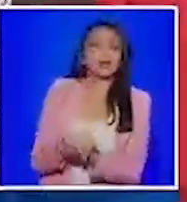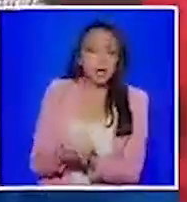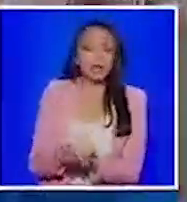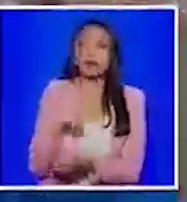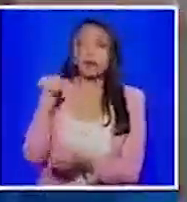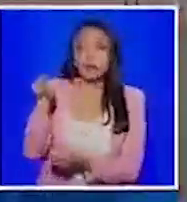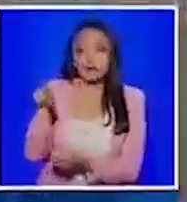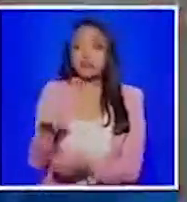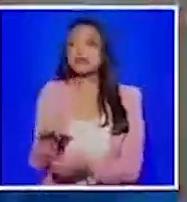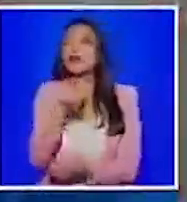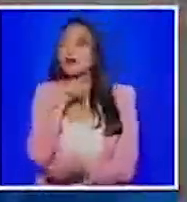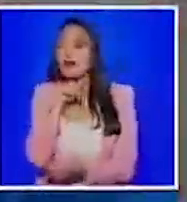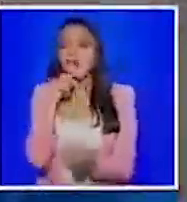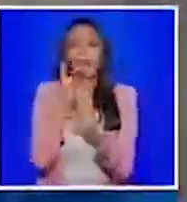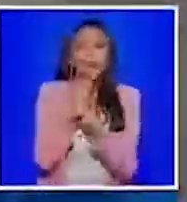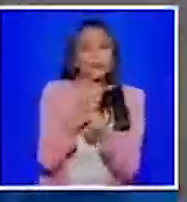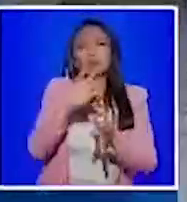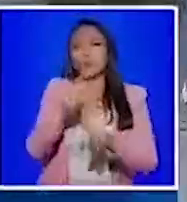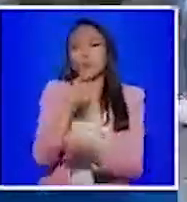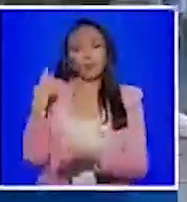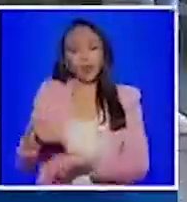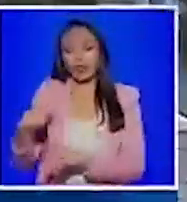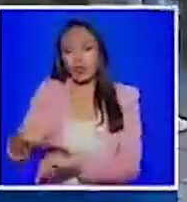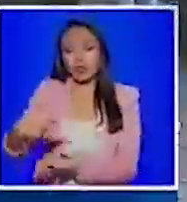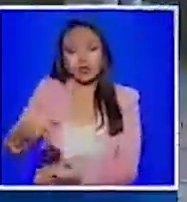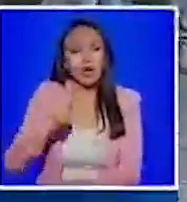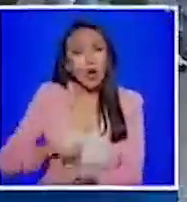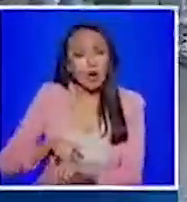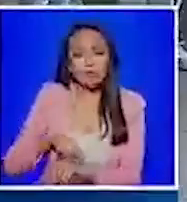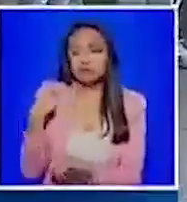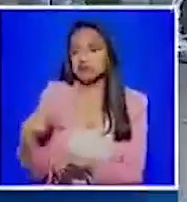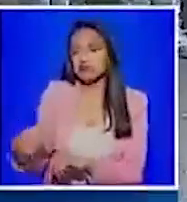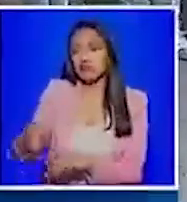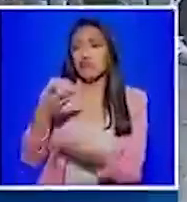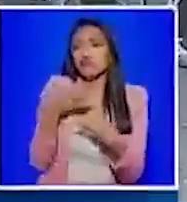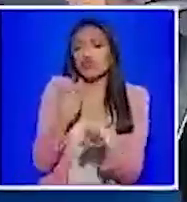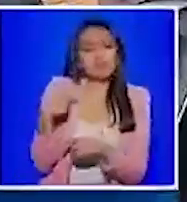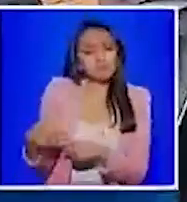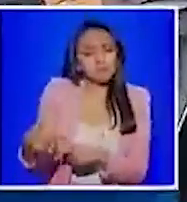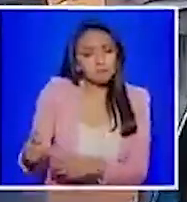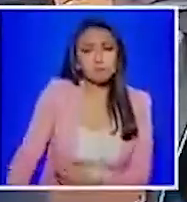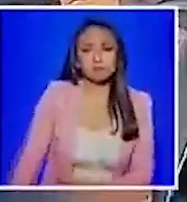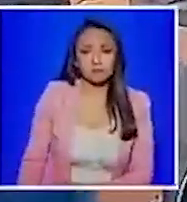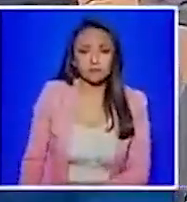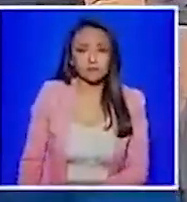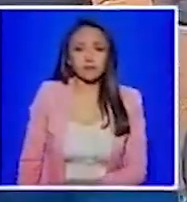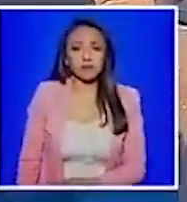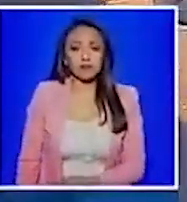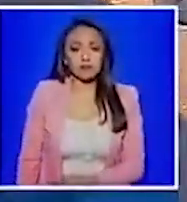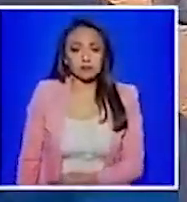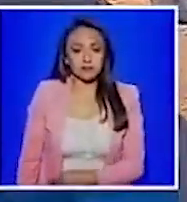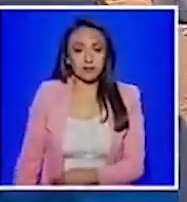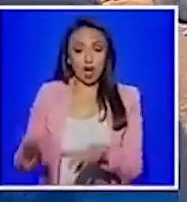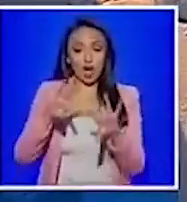están presentes a toda hora del día y en todas las modalidades hemos tenido el constante robo de